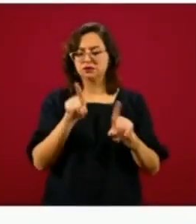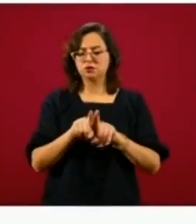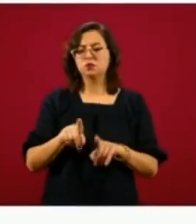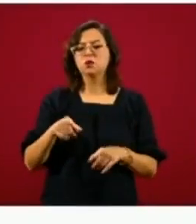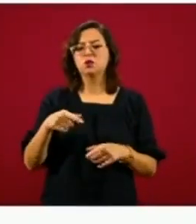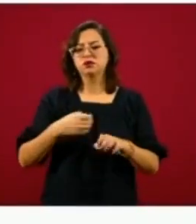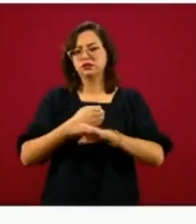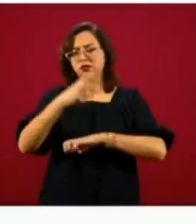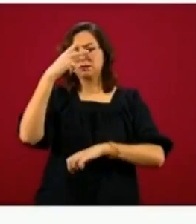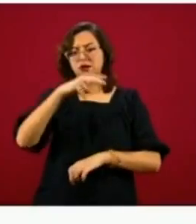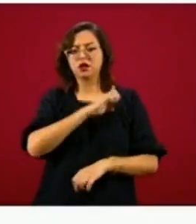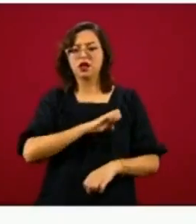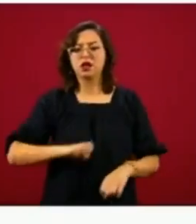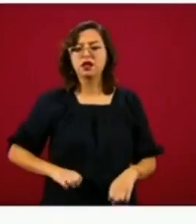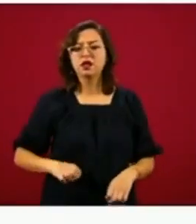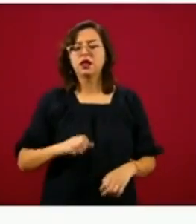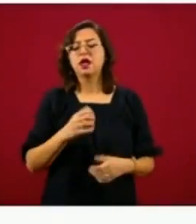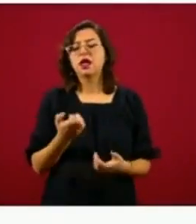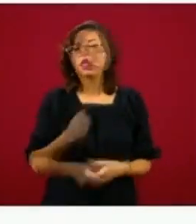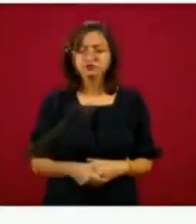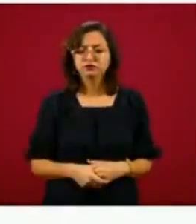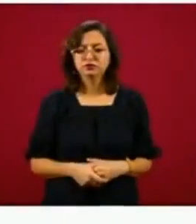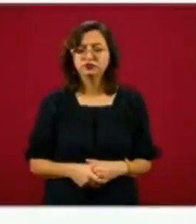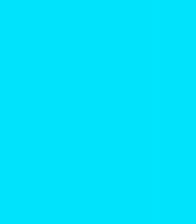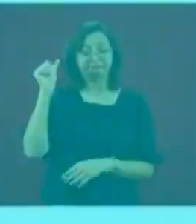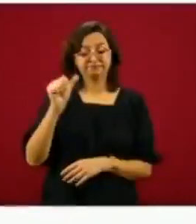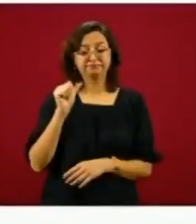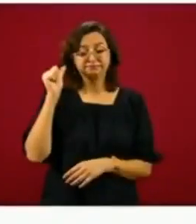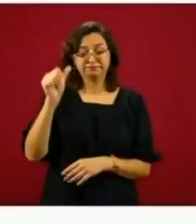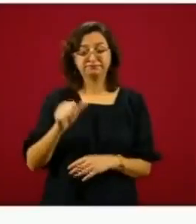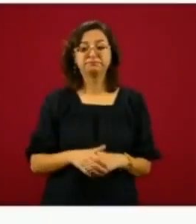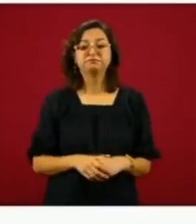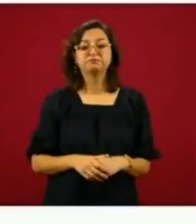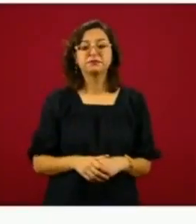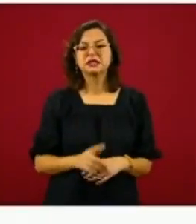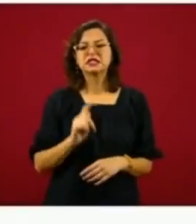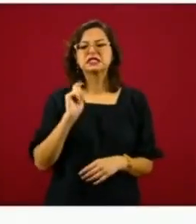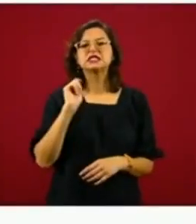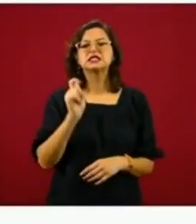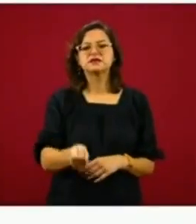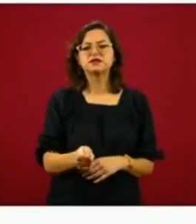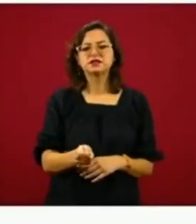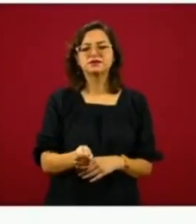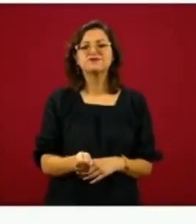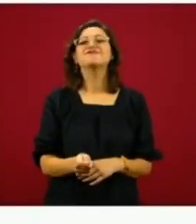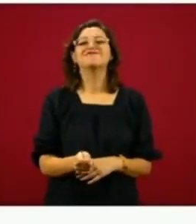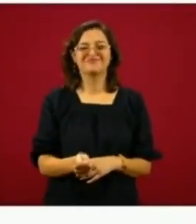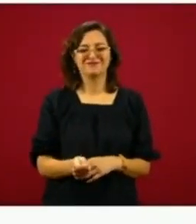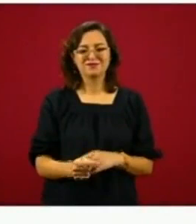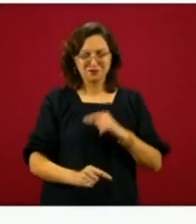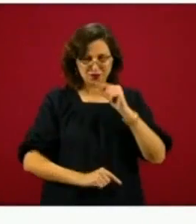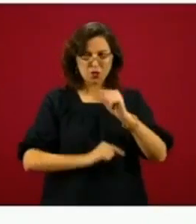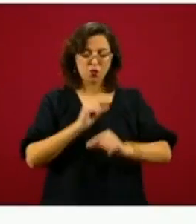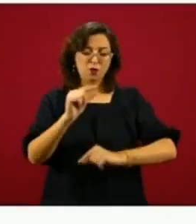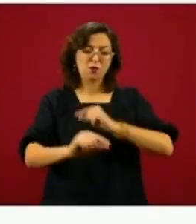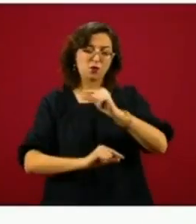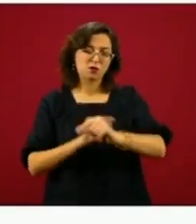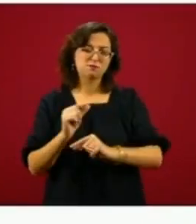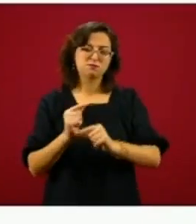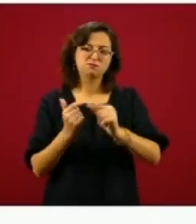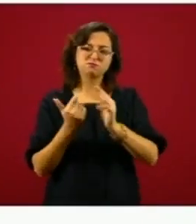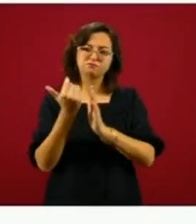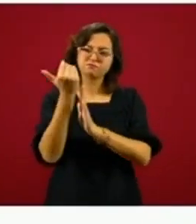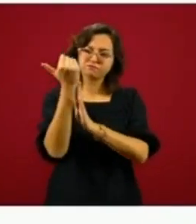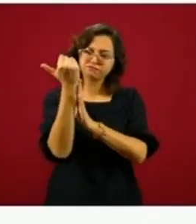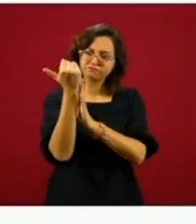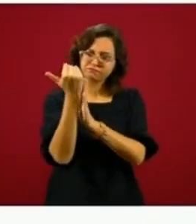2.950 homicidios. Lo dijo con estas palabras. Logramos nuevamente revertir la tendencia de